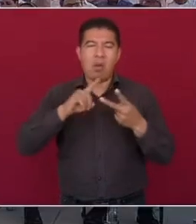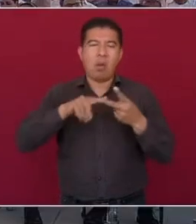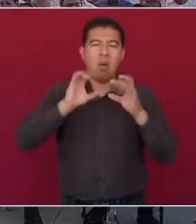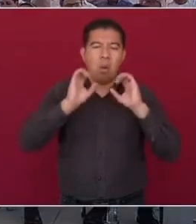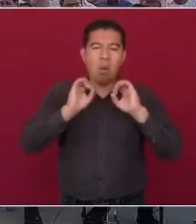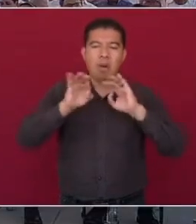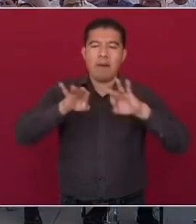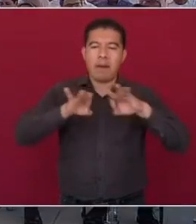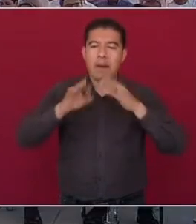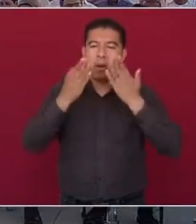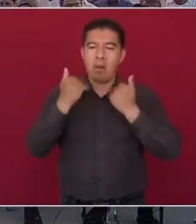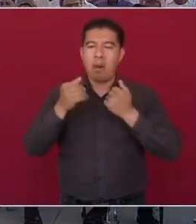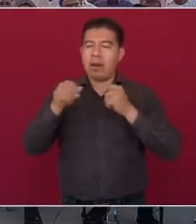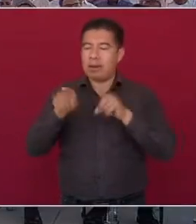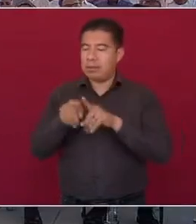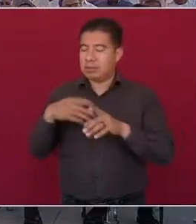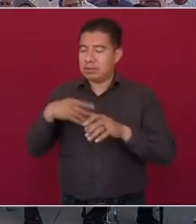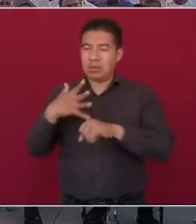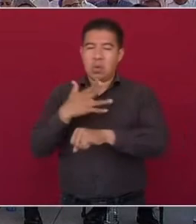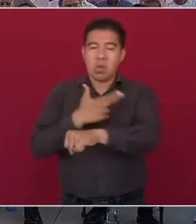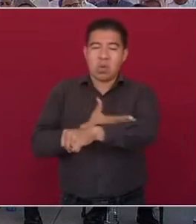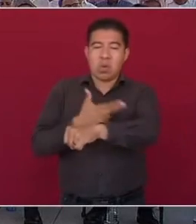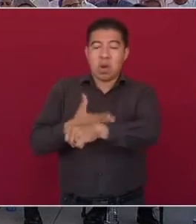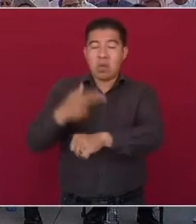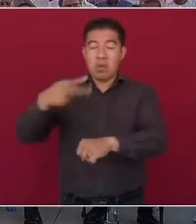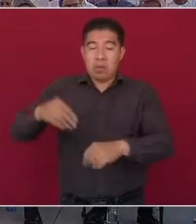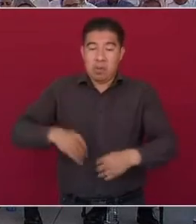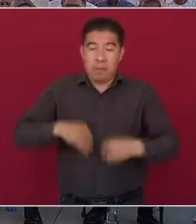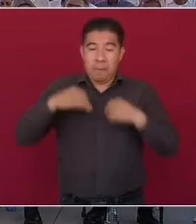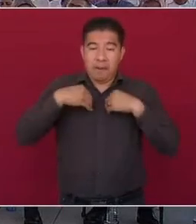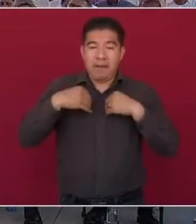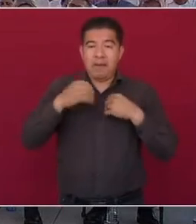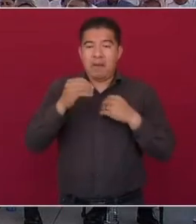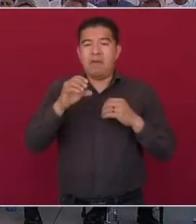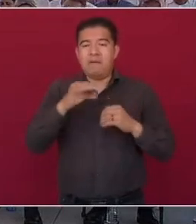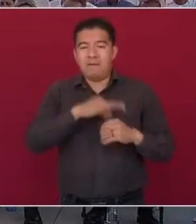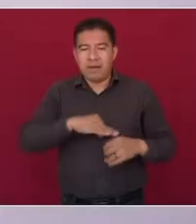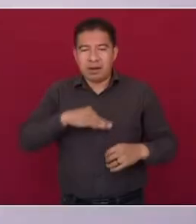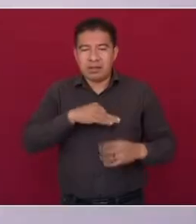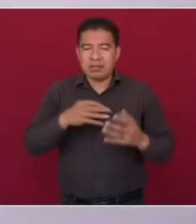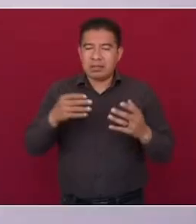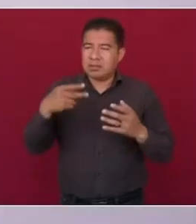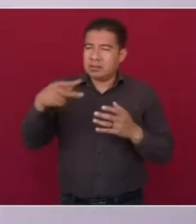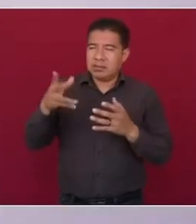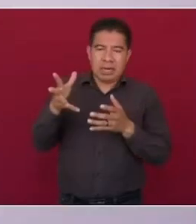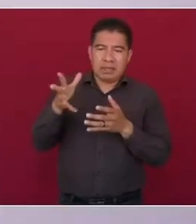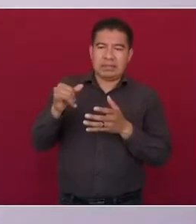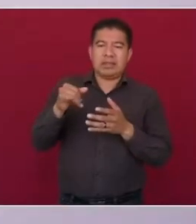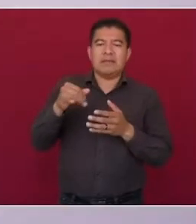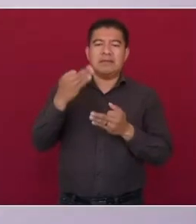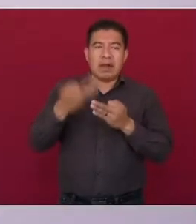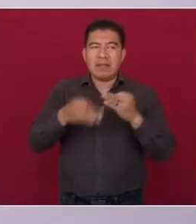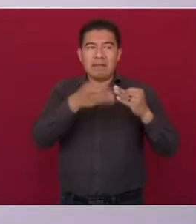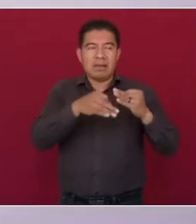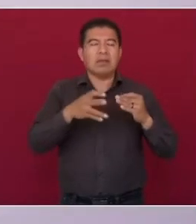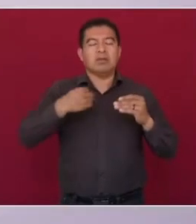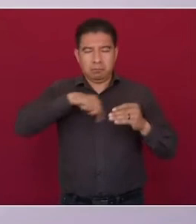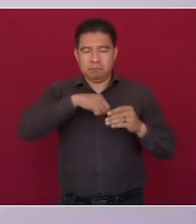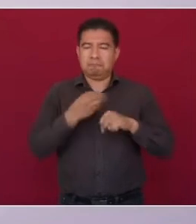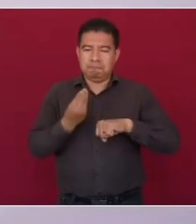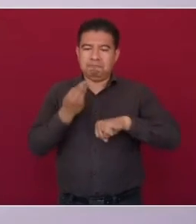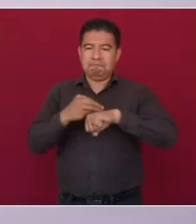modo honrado de trabajar, vivir y de ser felices. En materia económica, a pesar de la